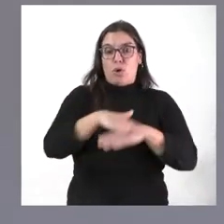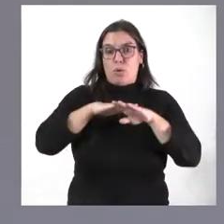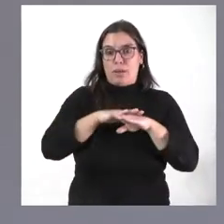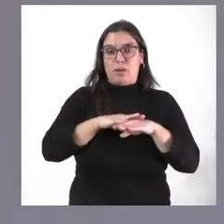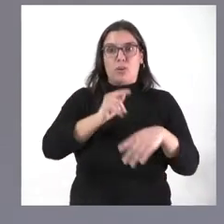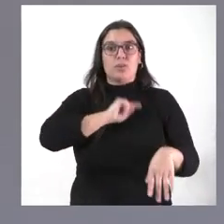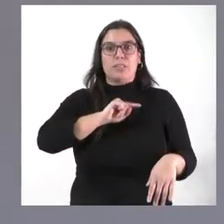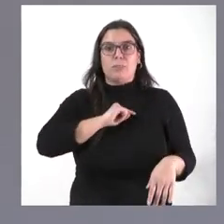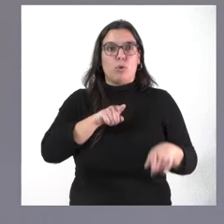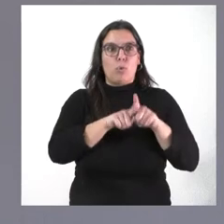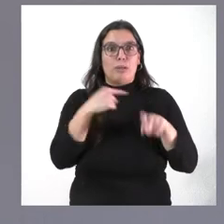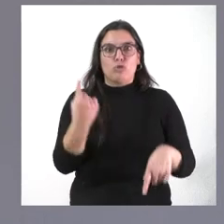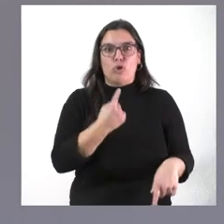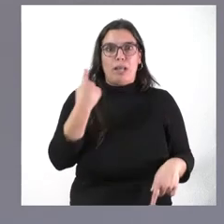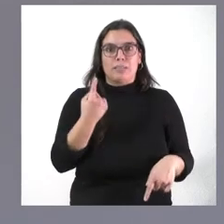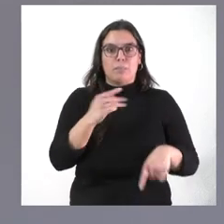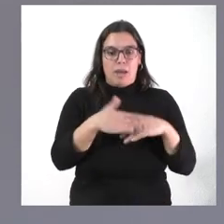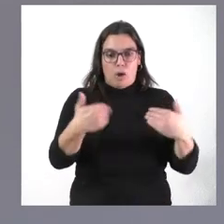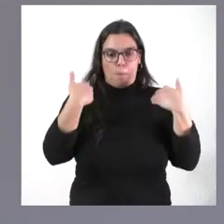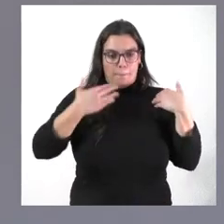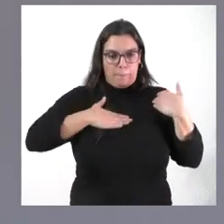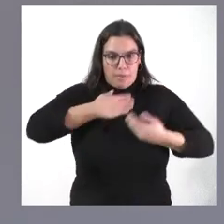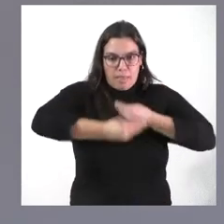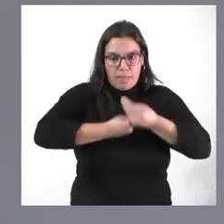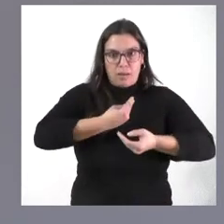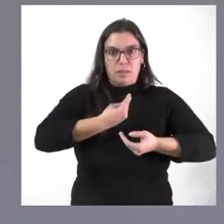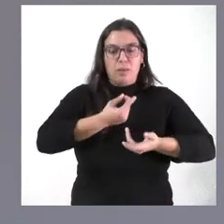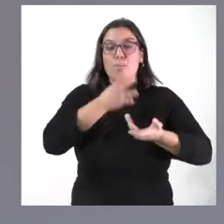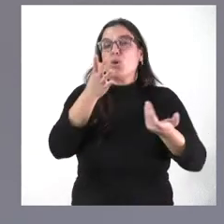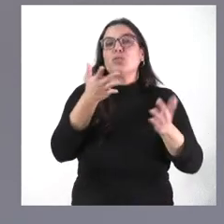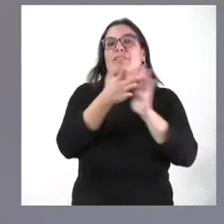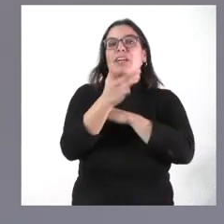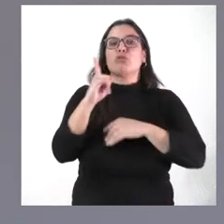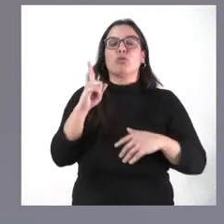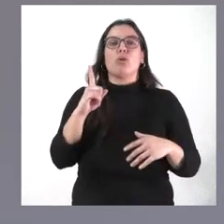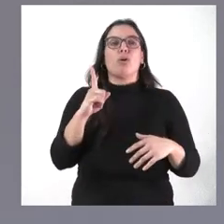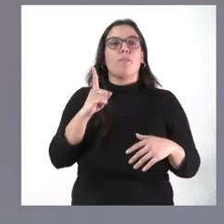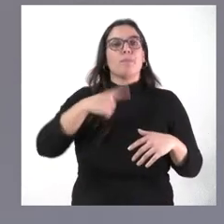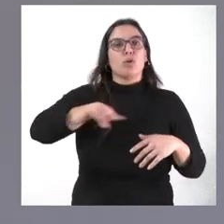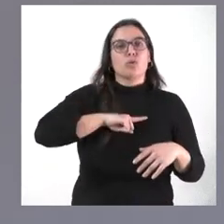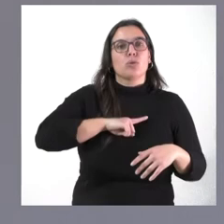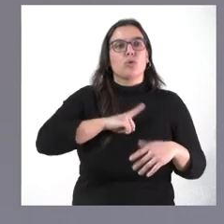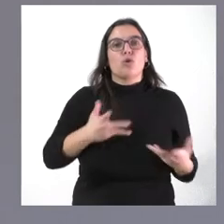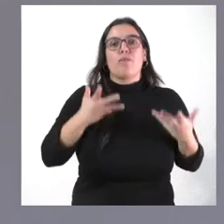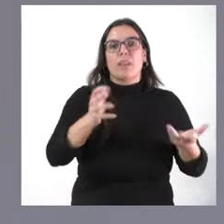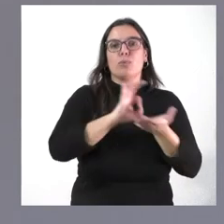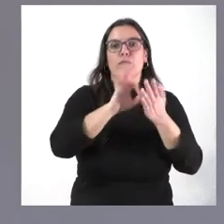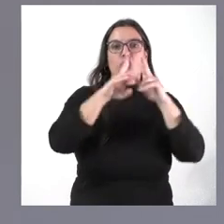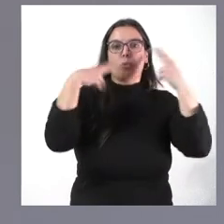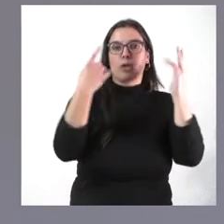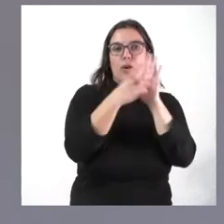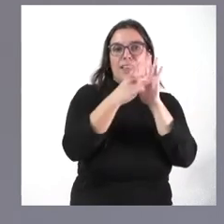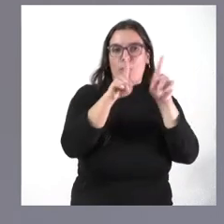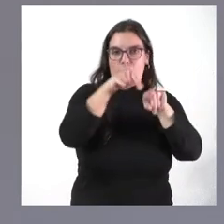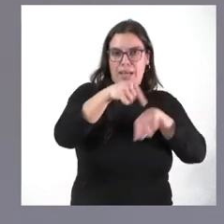en el ejercicio de nuestras competencias porque al final no se trata solo de que nosotros hagamos unos servidores públicos de calidad como los que hacemos en